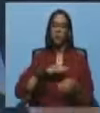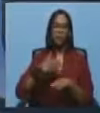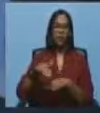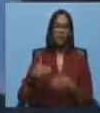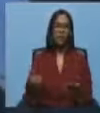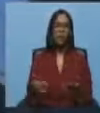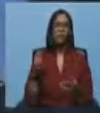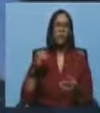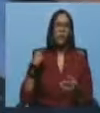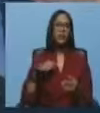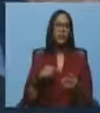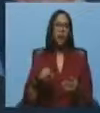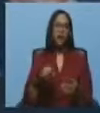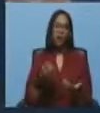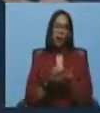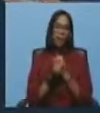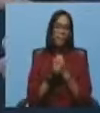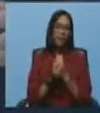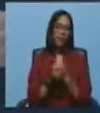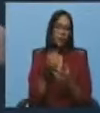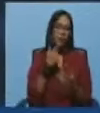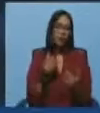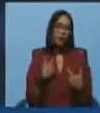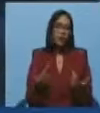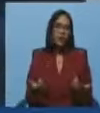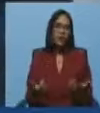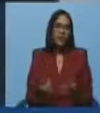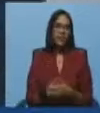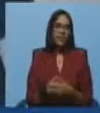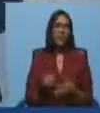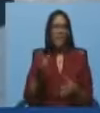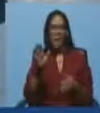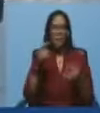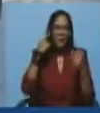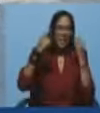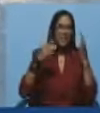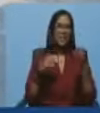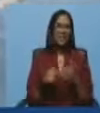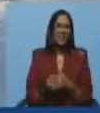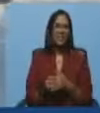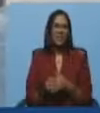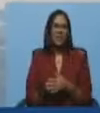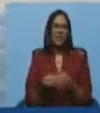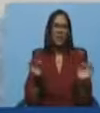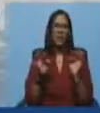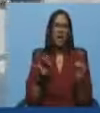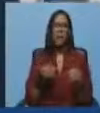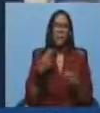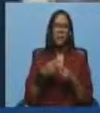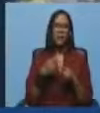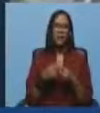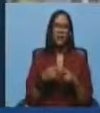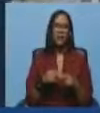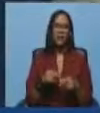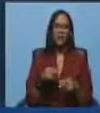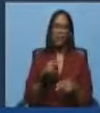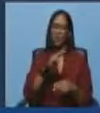para eso también tenemos a los panas, digo yo. No, o sea, claro, para que te metan un pellizco. No hay nada más peligroso que quien no te dice que te